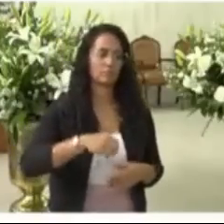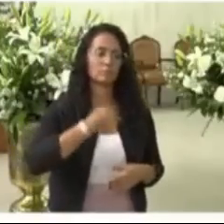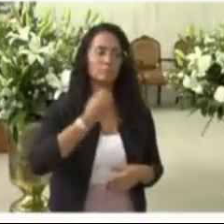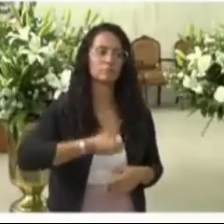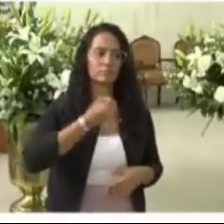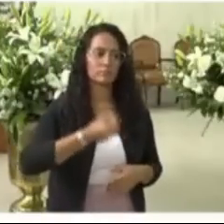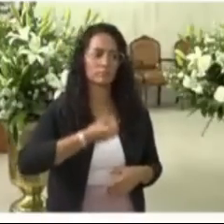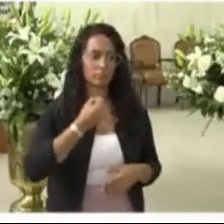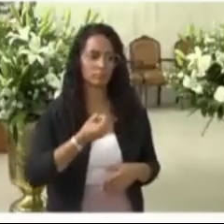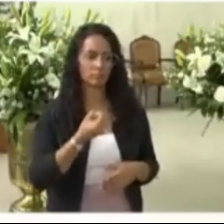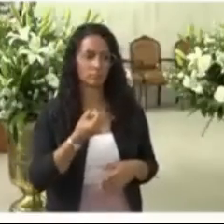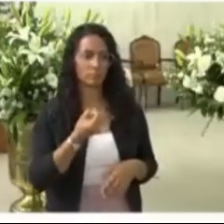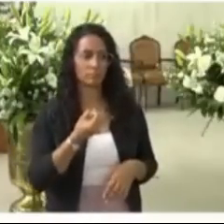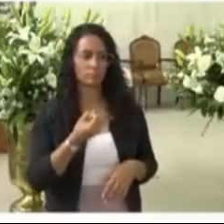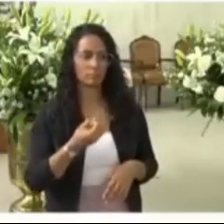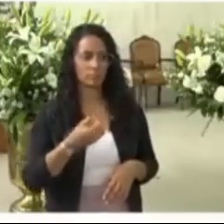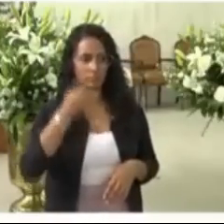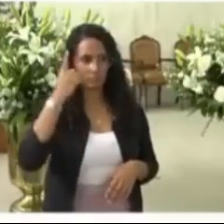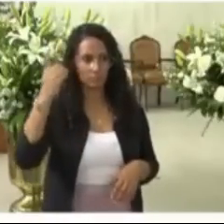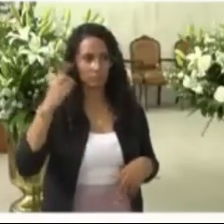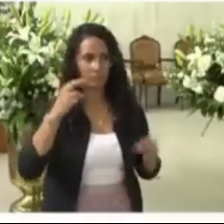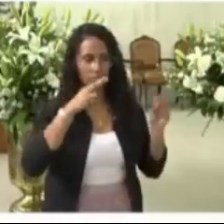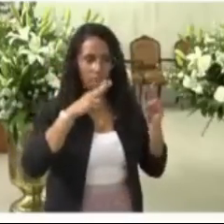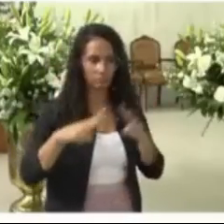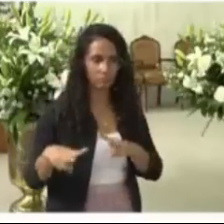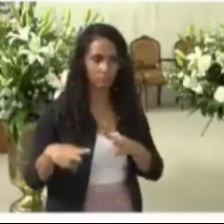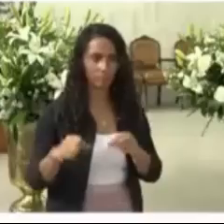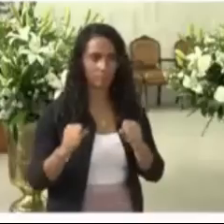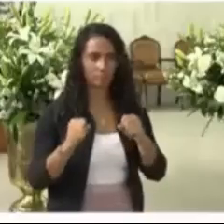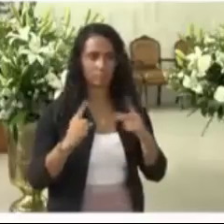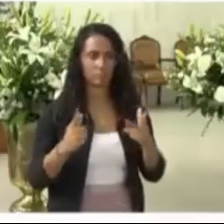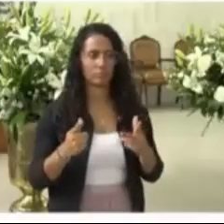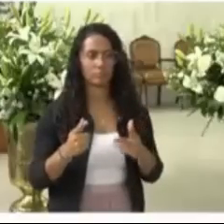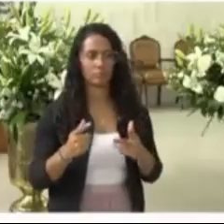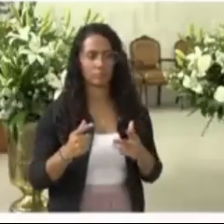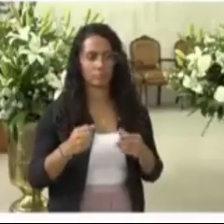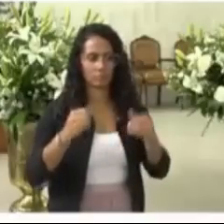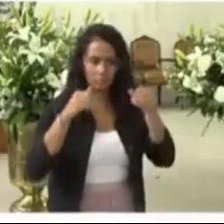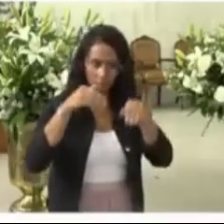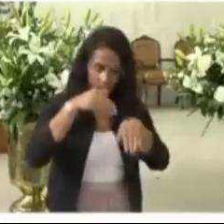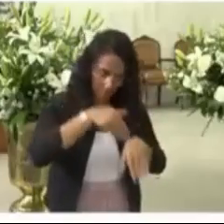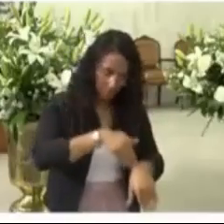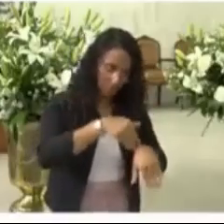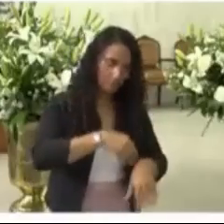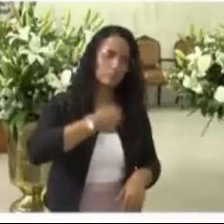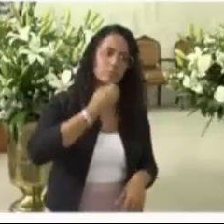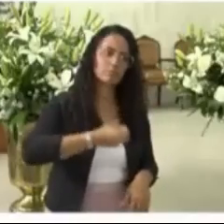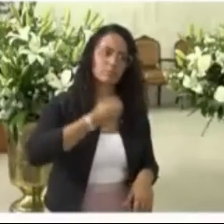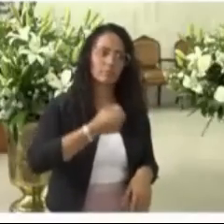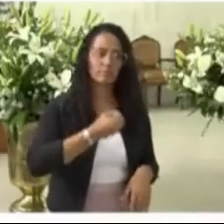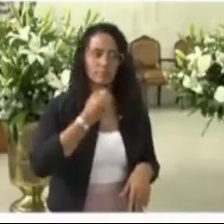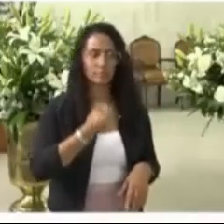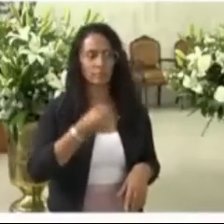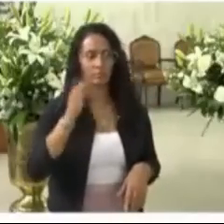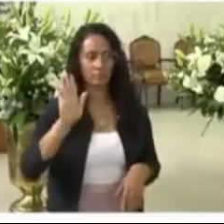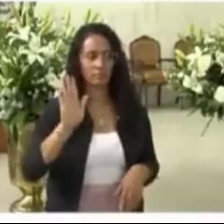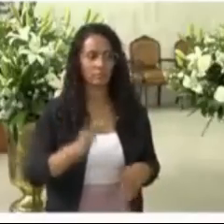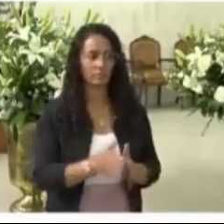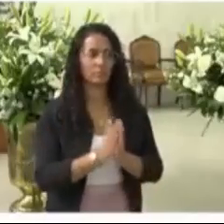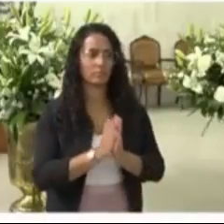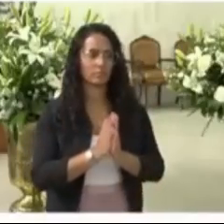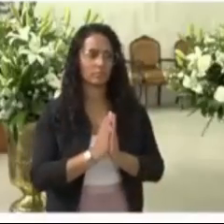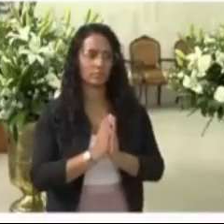con su pueblo. Y además de esto, echó mano de las promesas de Dios. Tú